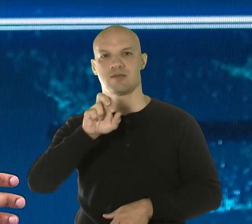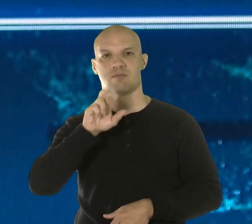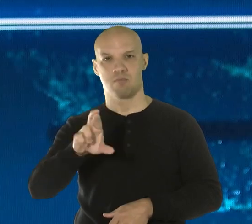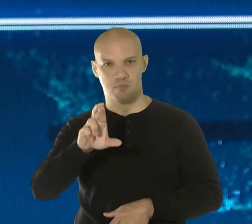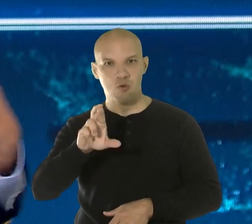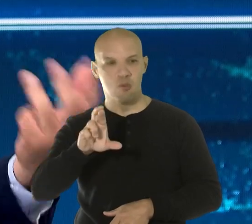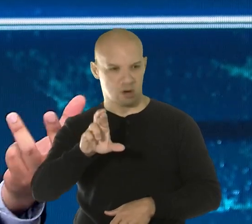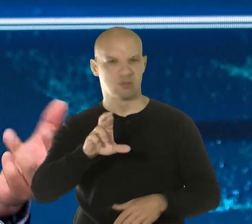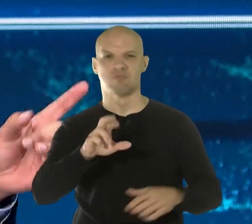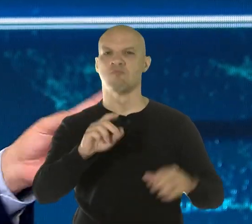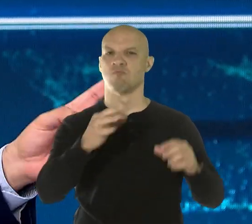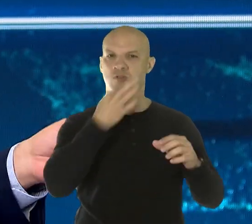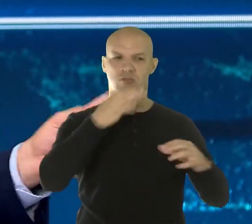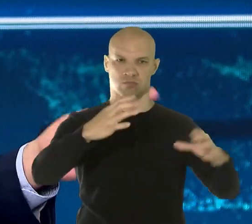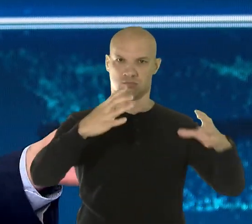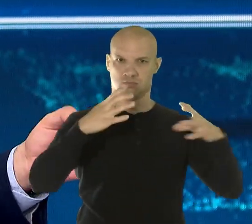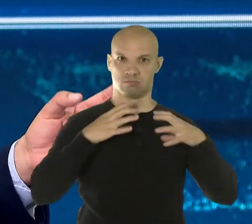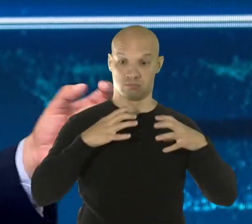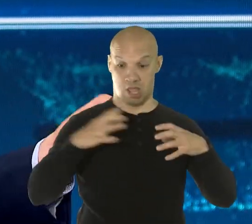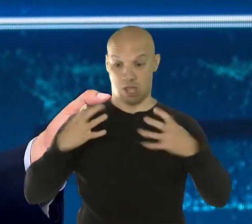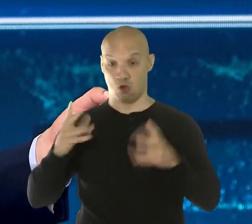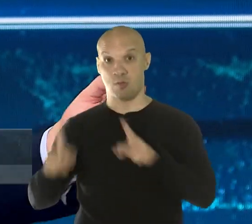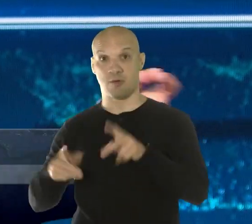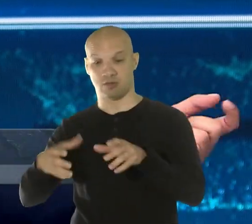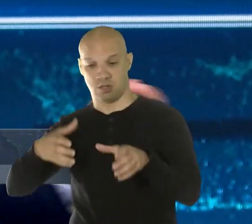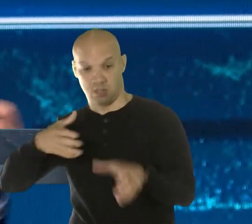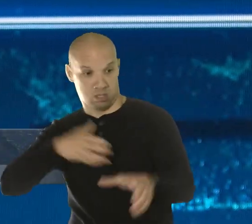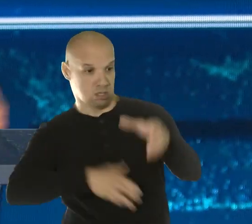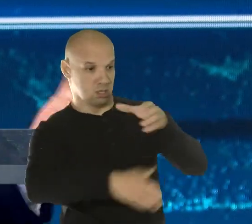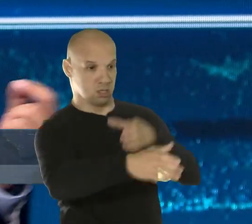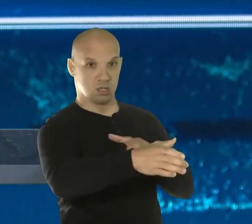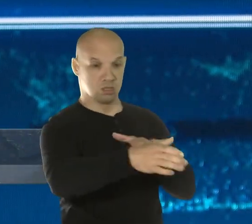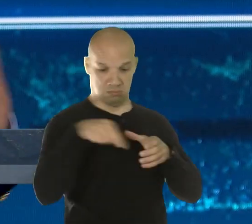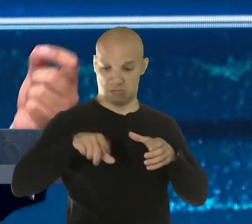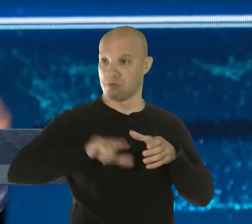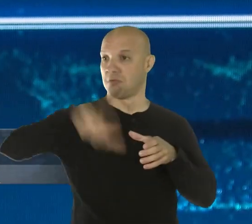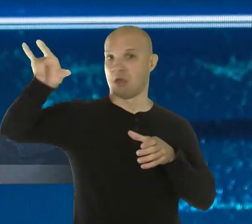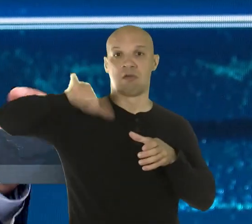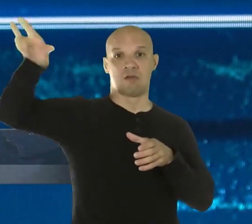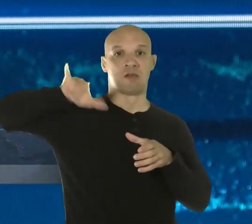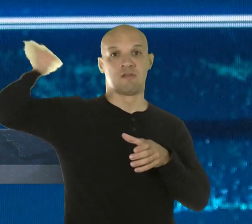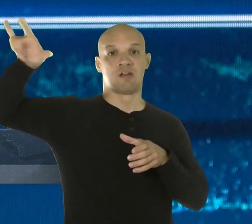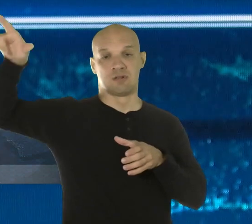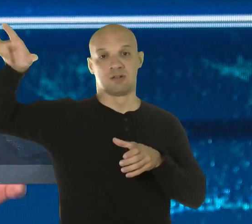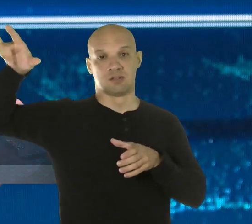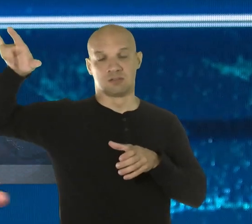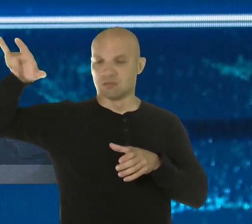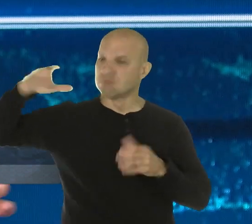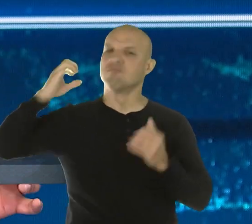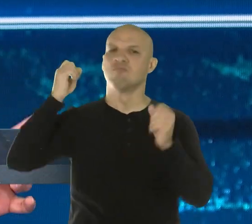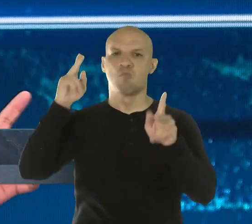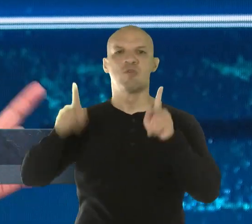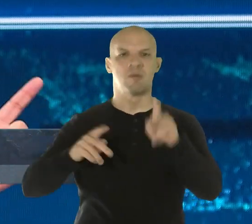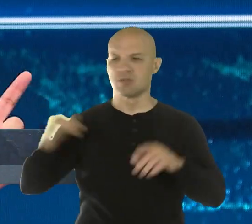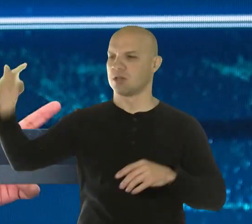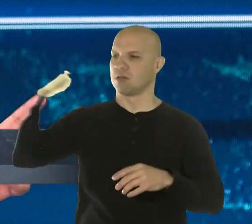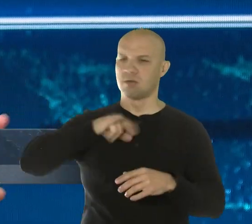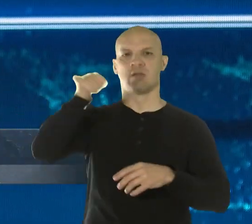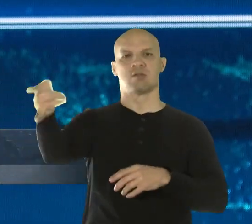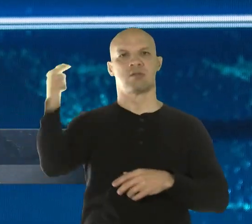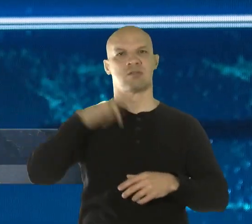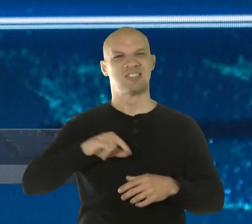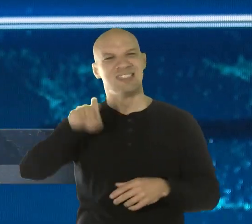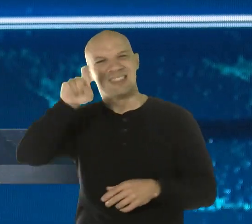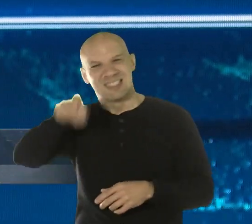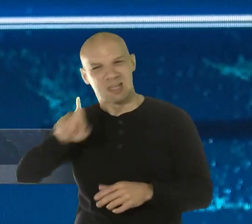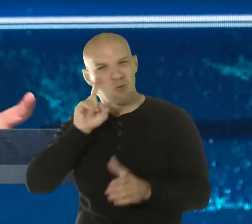es muy grande, muchos han ido, Sí. y coincido, hay una población tránsito que viene y van a Puerto Rico constantemente, que eso también hay que medirlo con